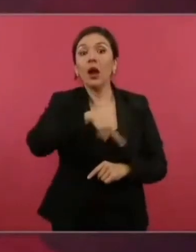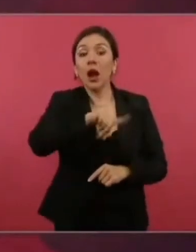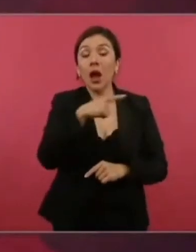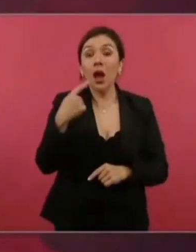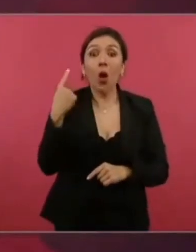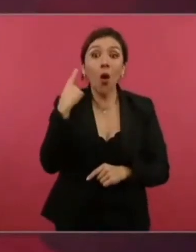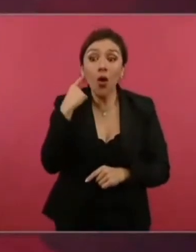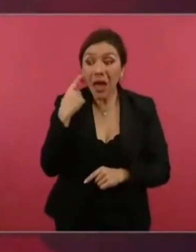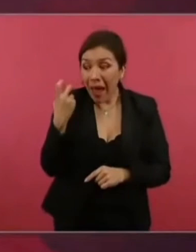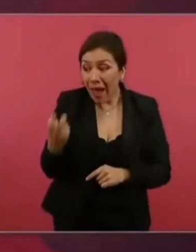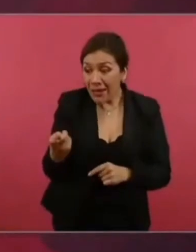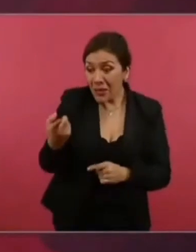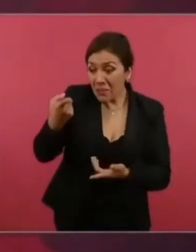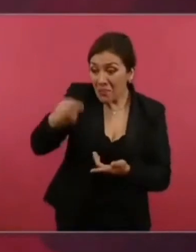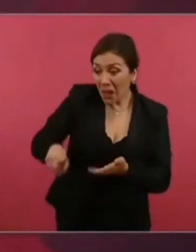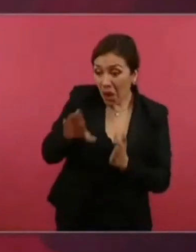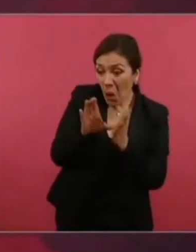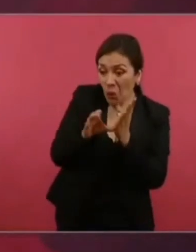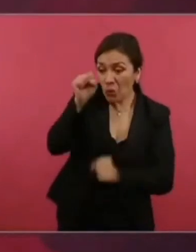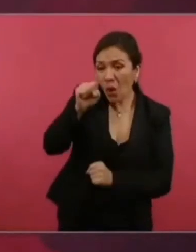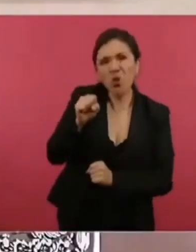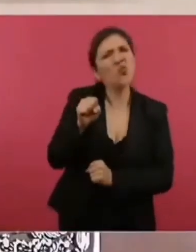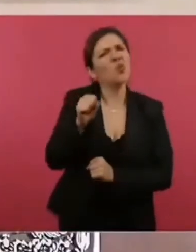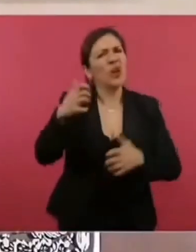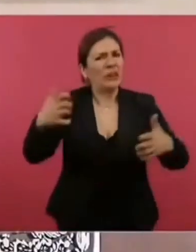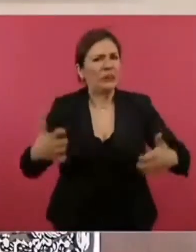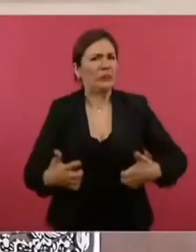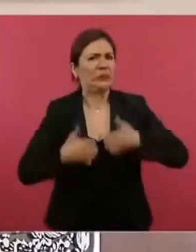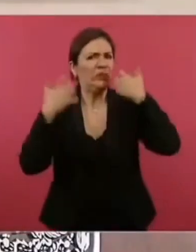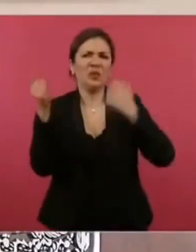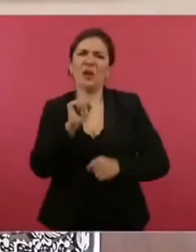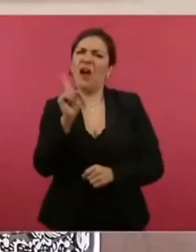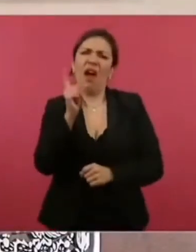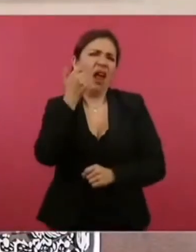no, pues, hubo una oposición tremenda,